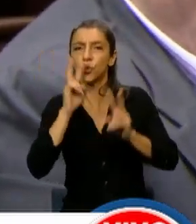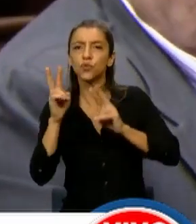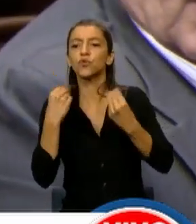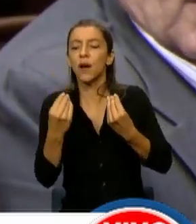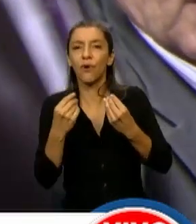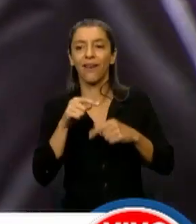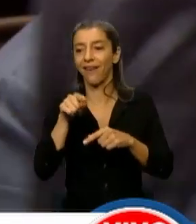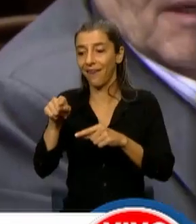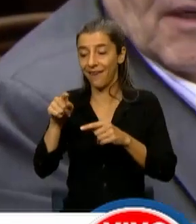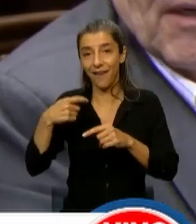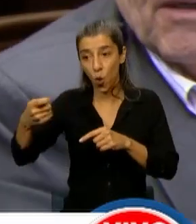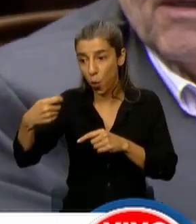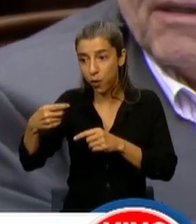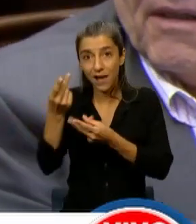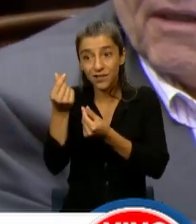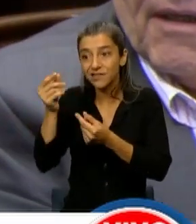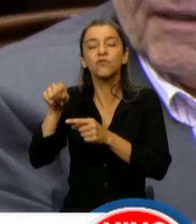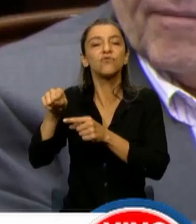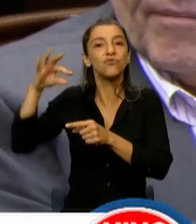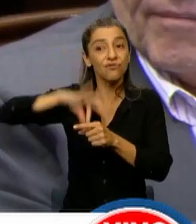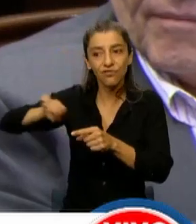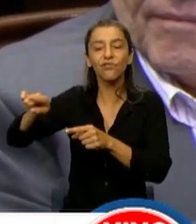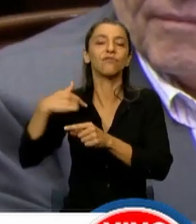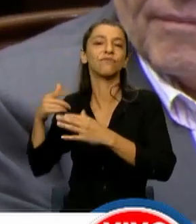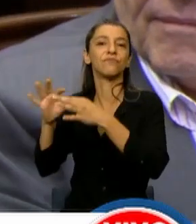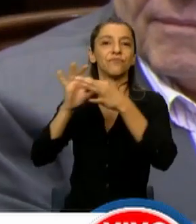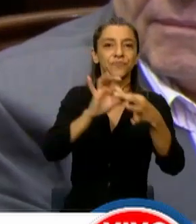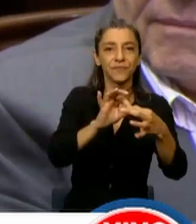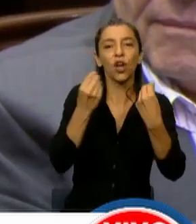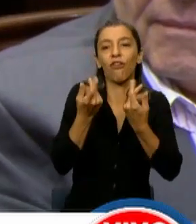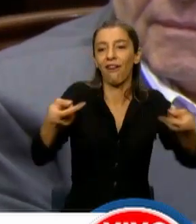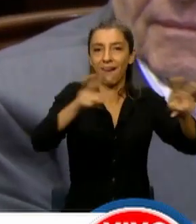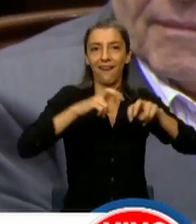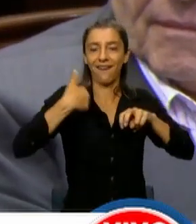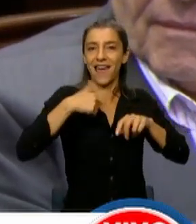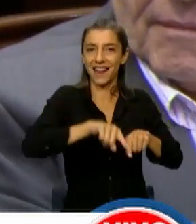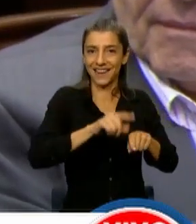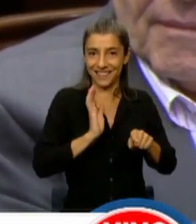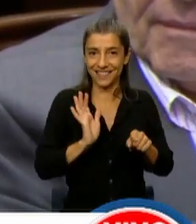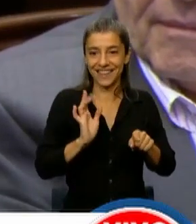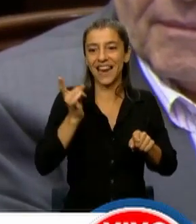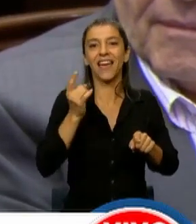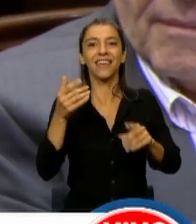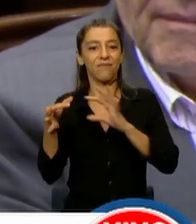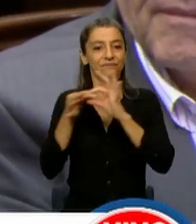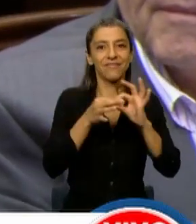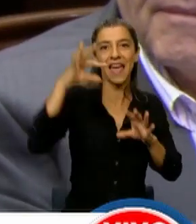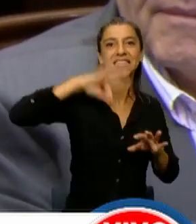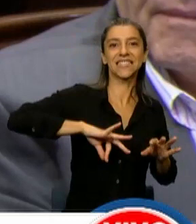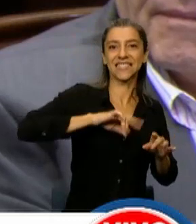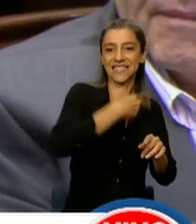recaudación impositiva y con los aumentos salariales. Porque entendíamos que en un proceso de crecimiento de la